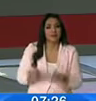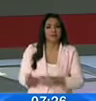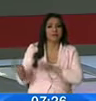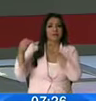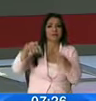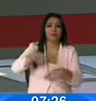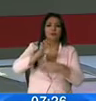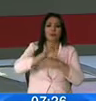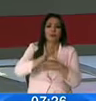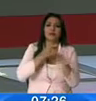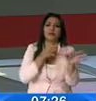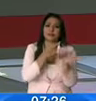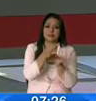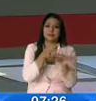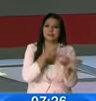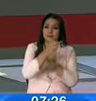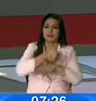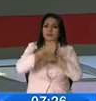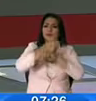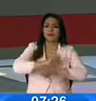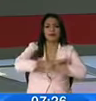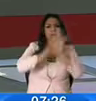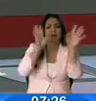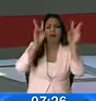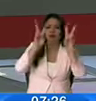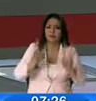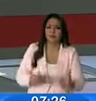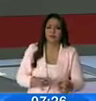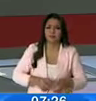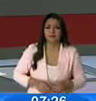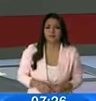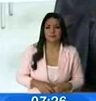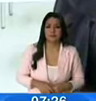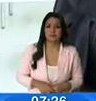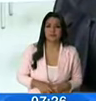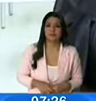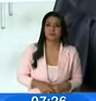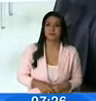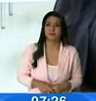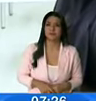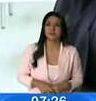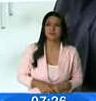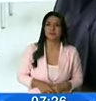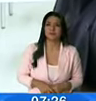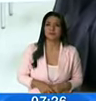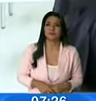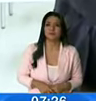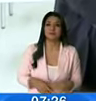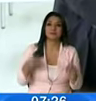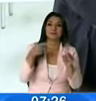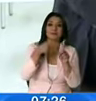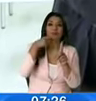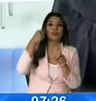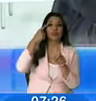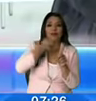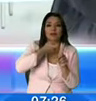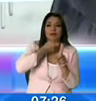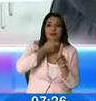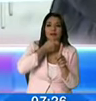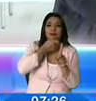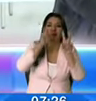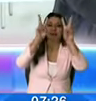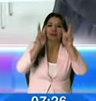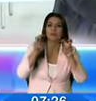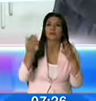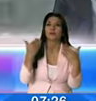país para responder ante las autoridades por estos casos. Veamos. La declaración la dio un medio guayaquileño. Aquí el